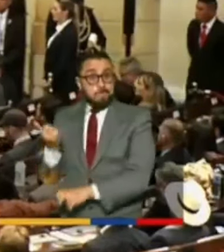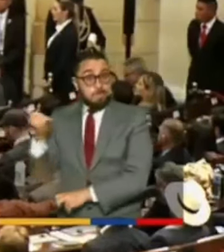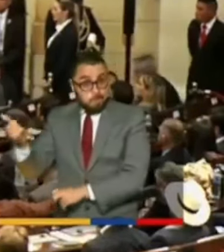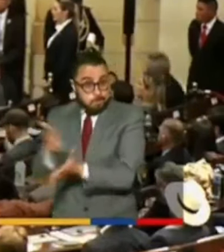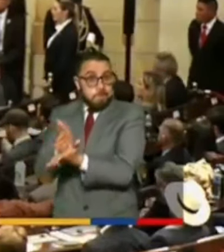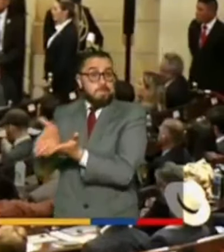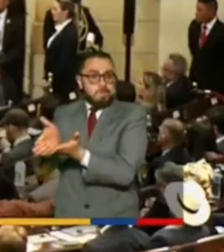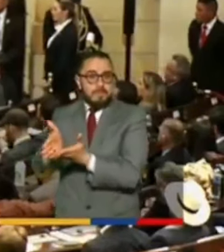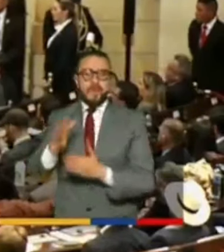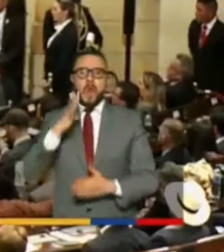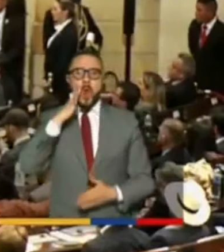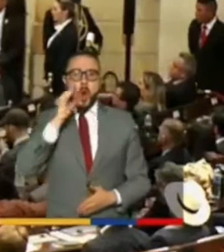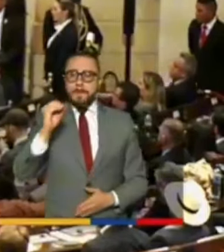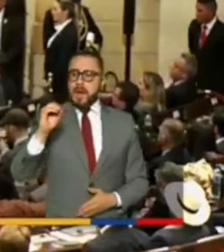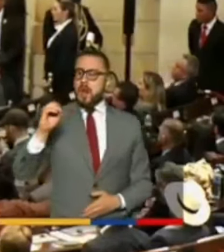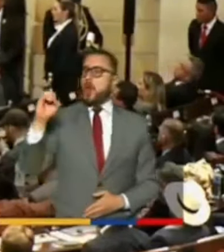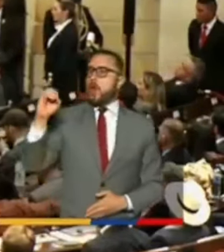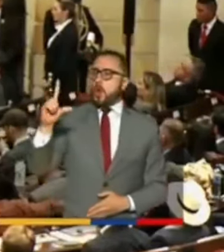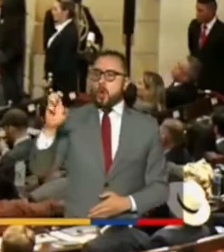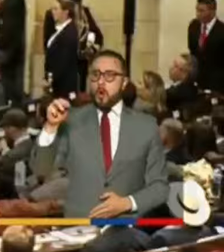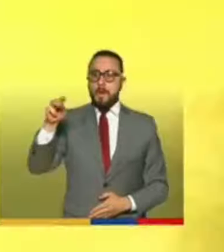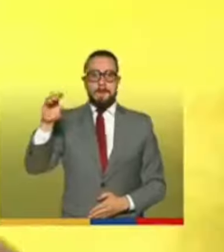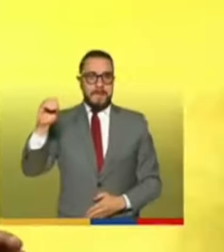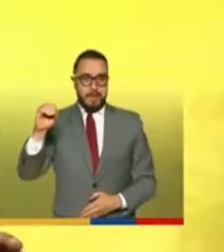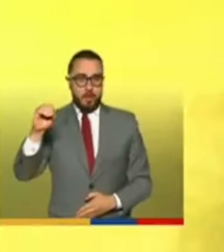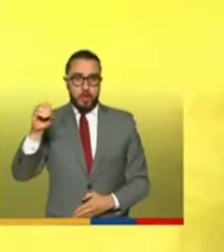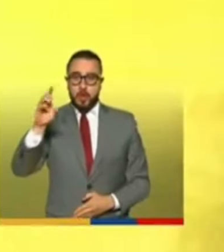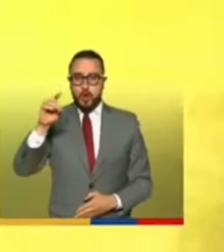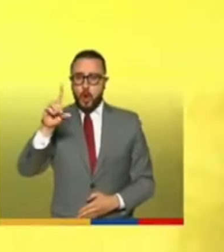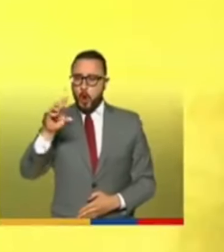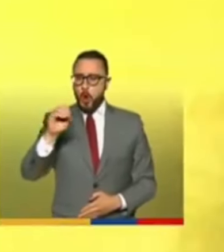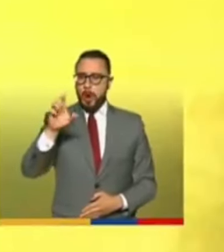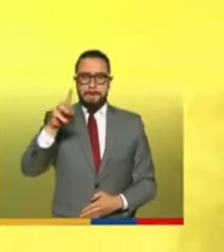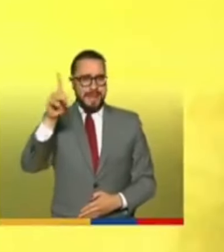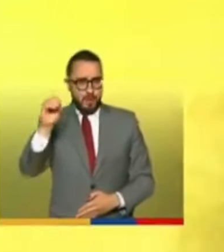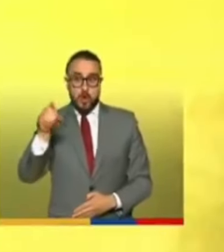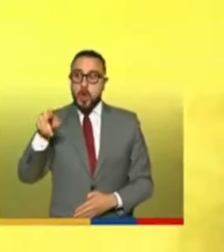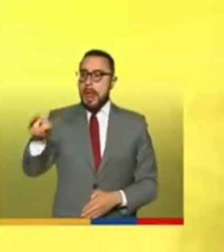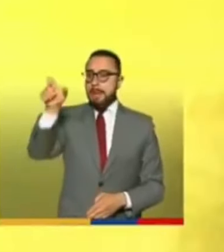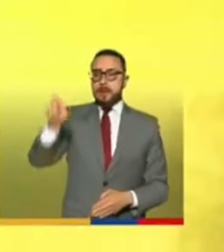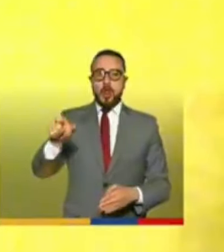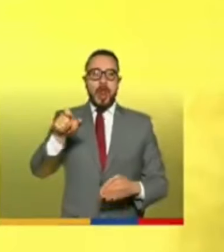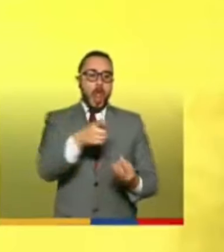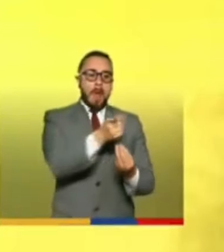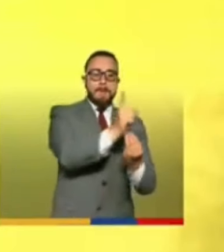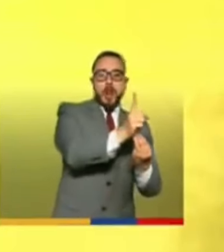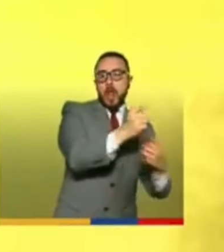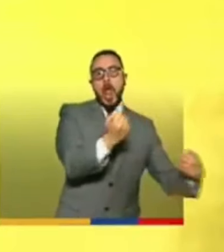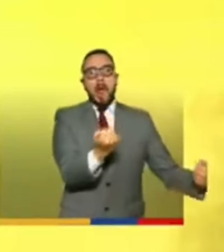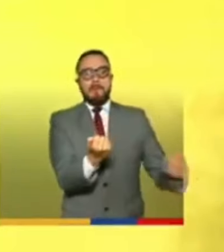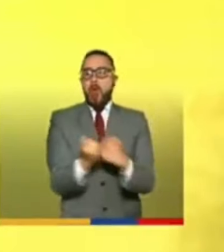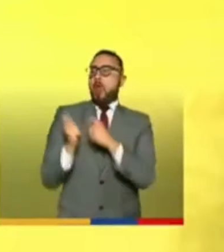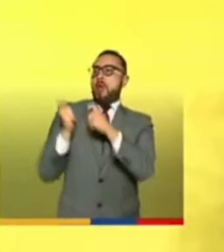El señor Olmedo nunca fue una transacción política de ningún grupo aquí